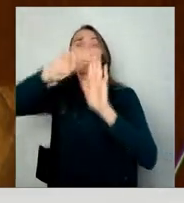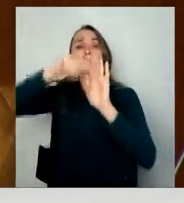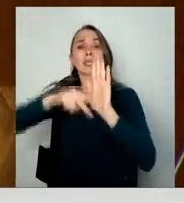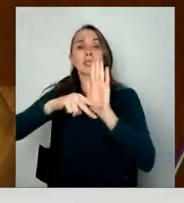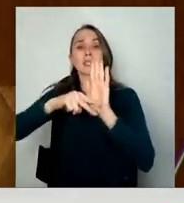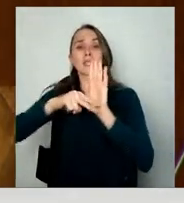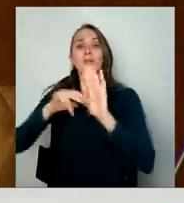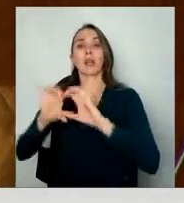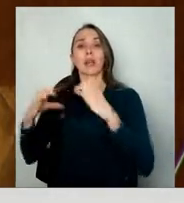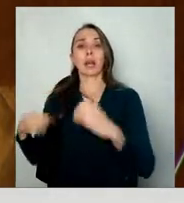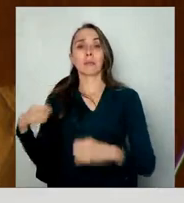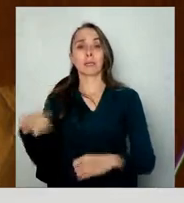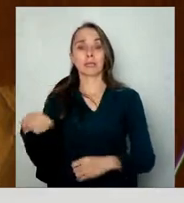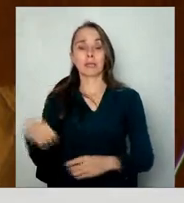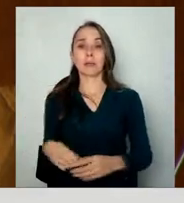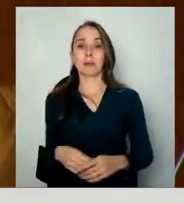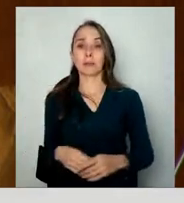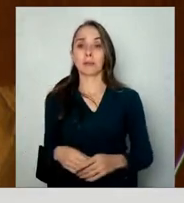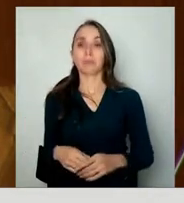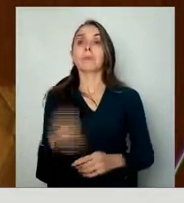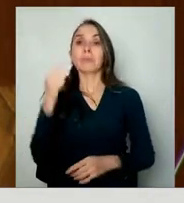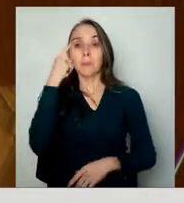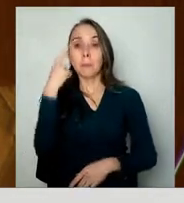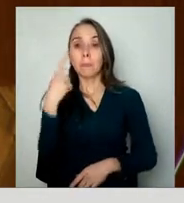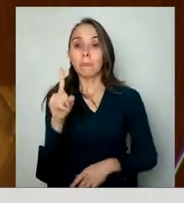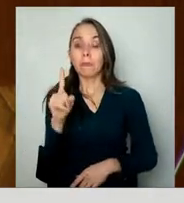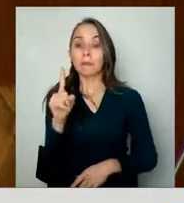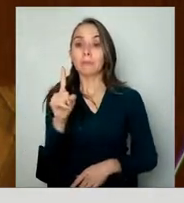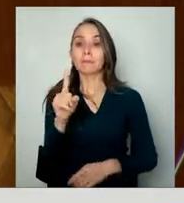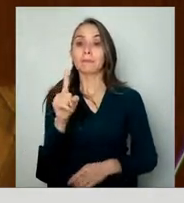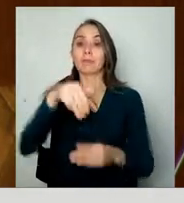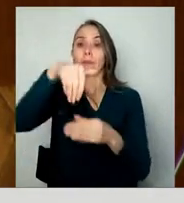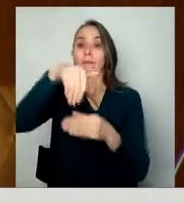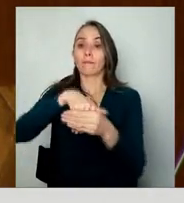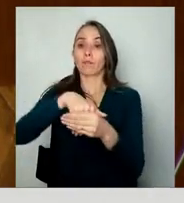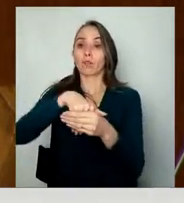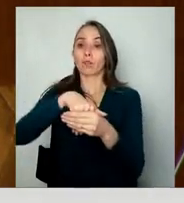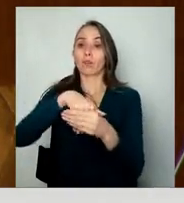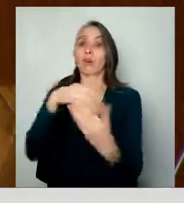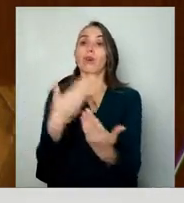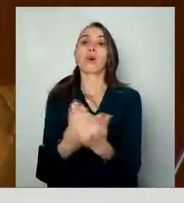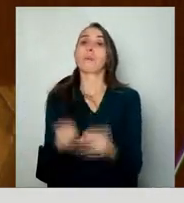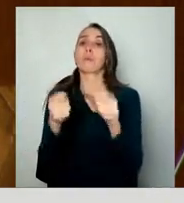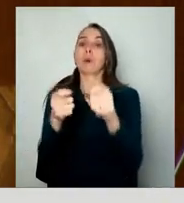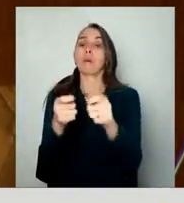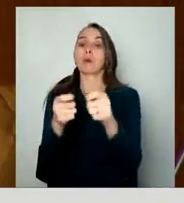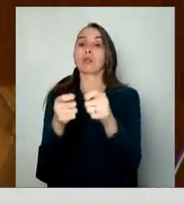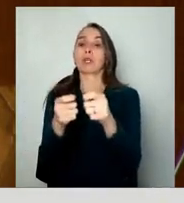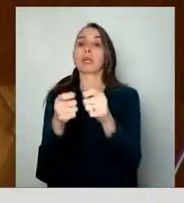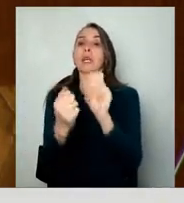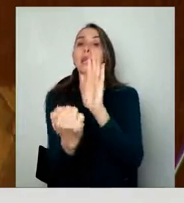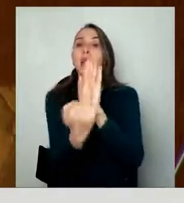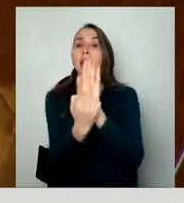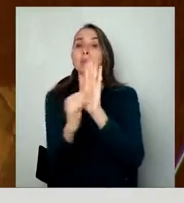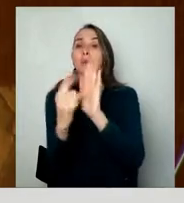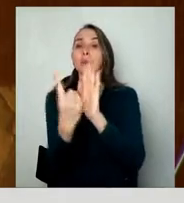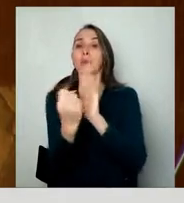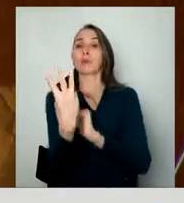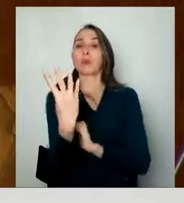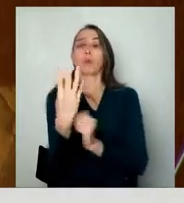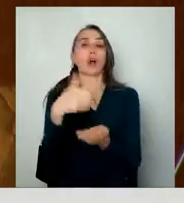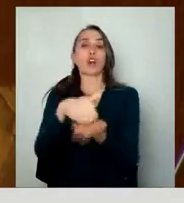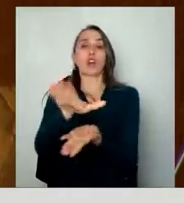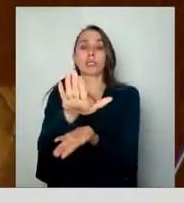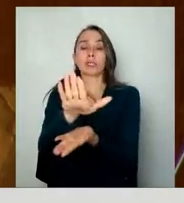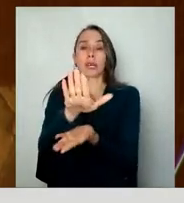senado sin embargo votaron por proponer el rechazo de la disposición del artículo primero número cuatro que